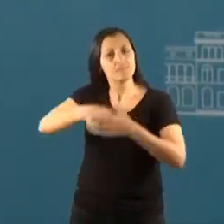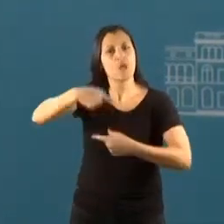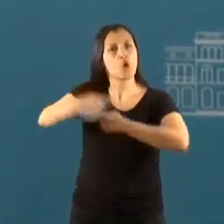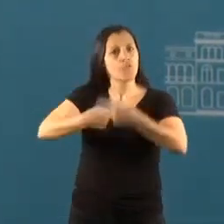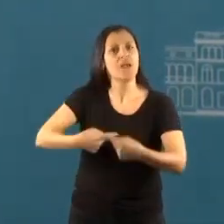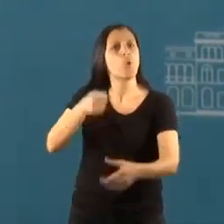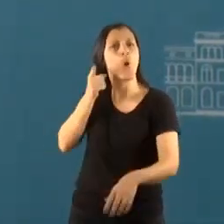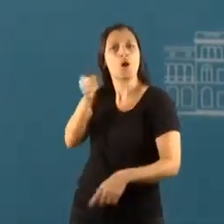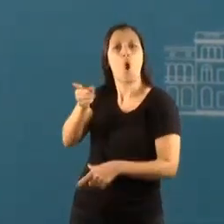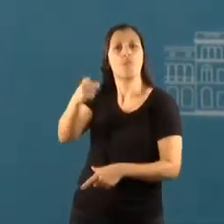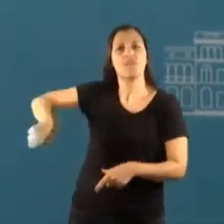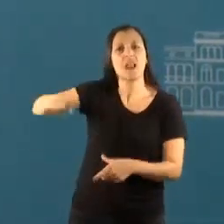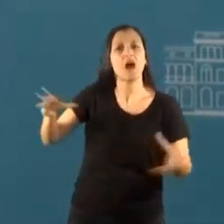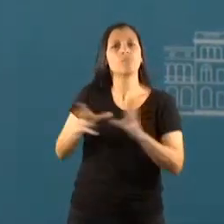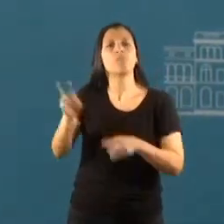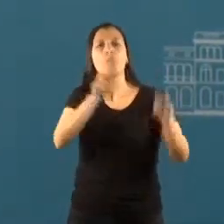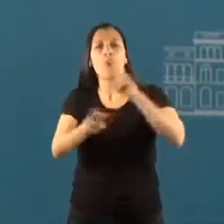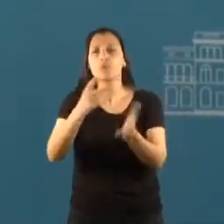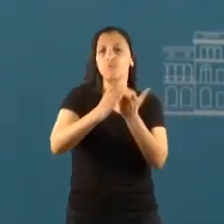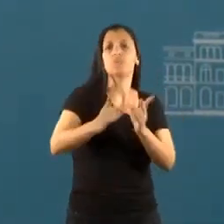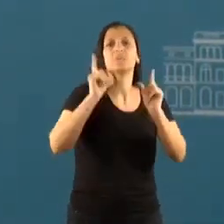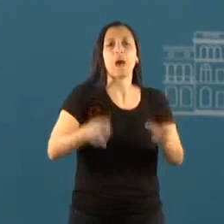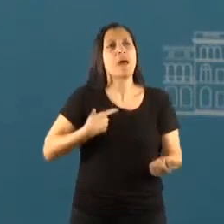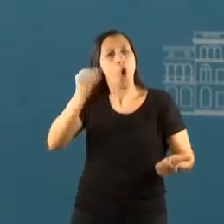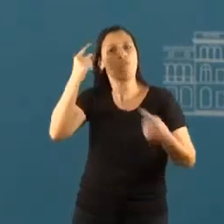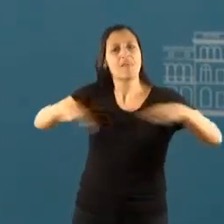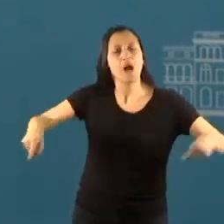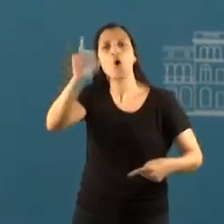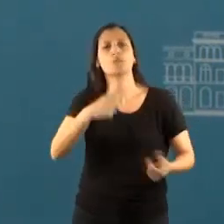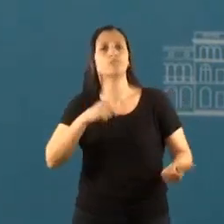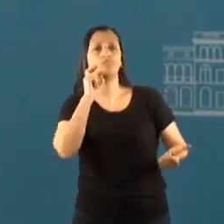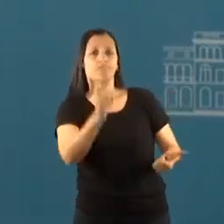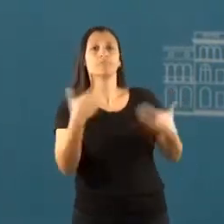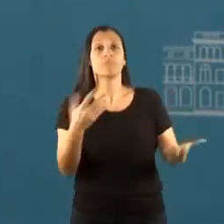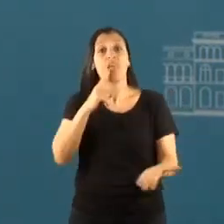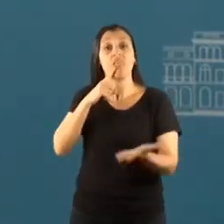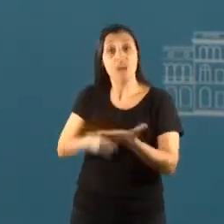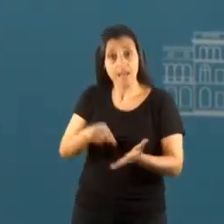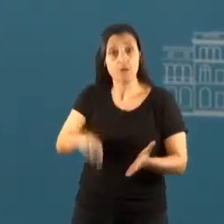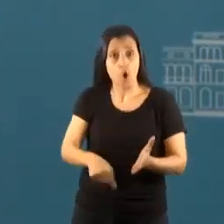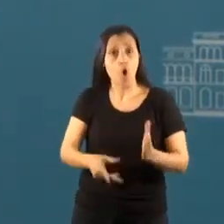el negacionismo, contra el olvido y contra los intentos de impunidad. Así que este es el decreto que va a ser